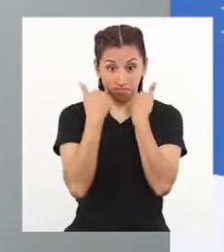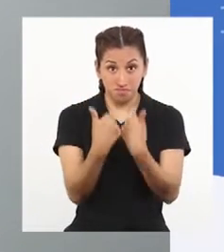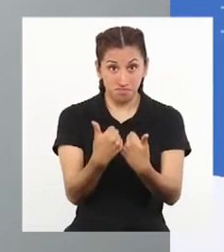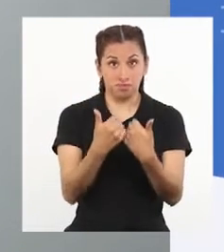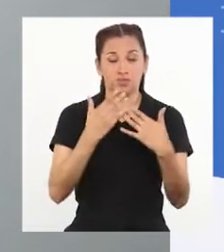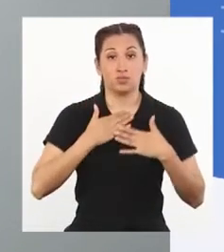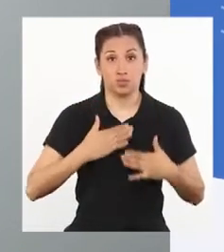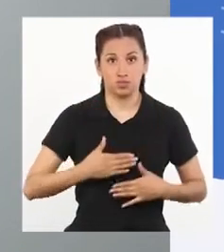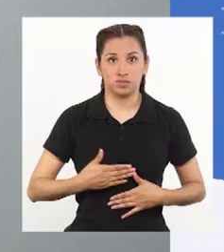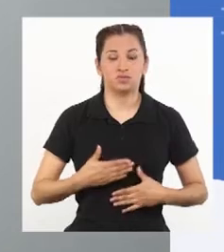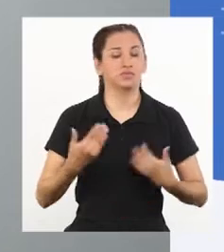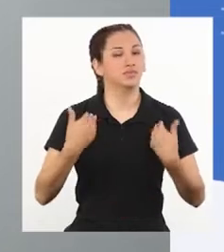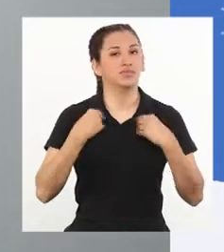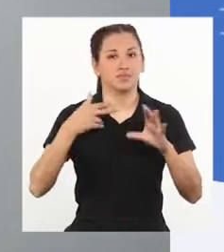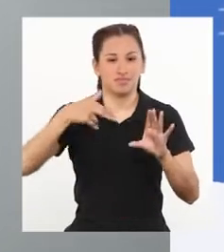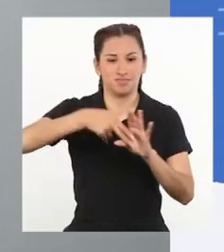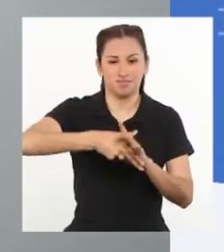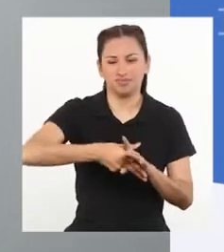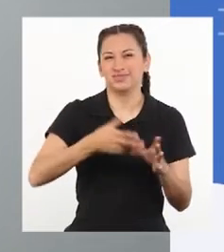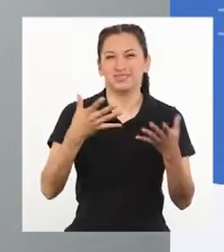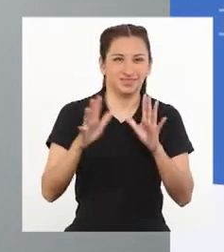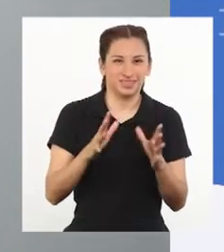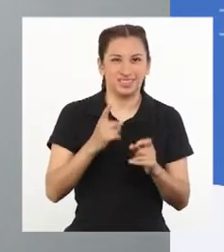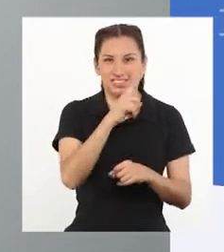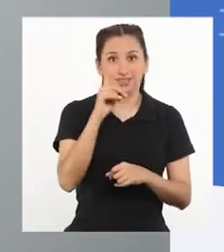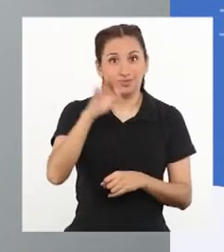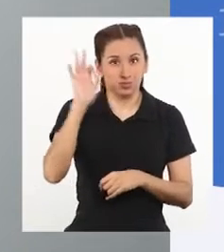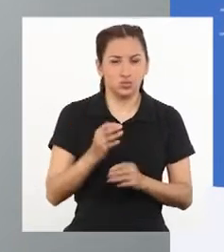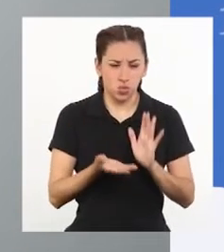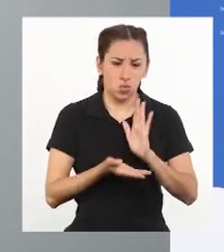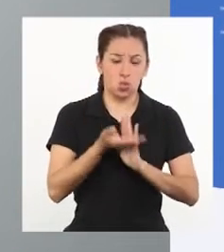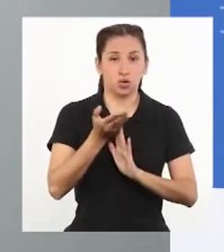saludablemente, nuestro cuerpo tendrá el mejor combustible de todos.